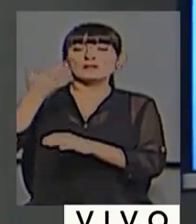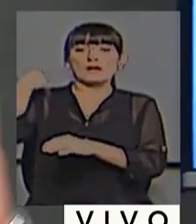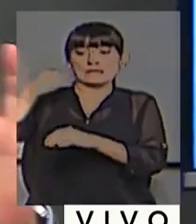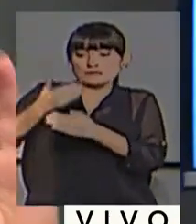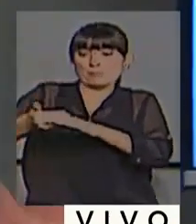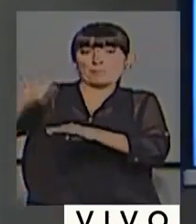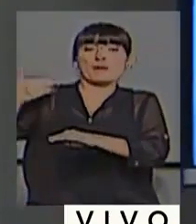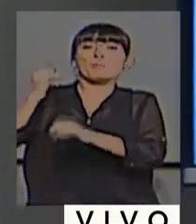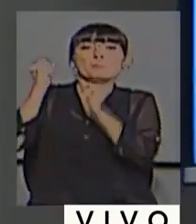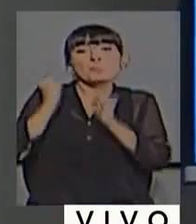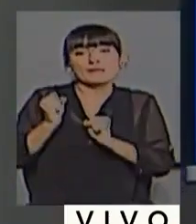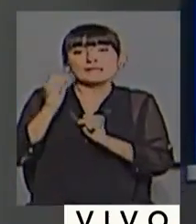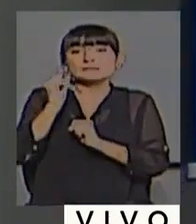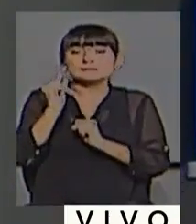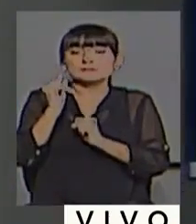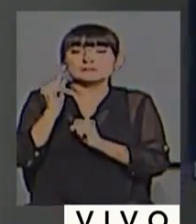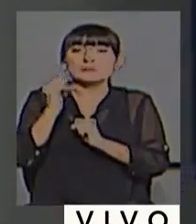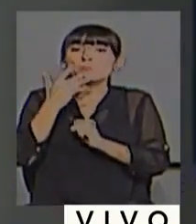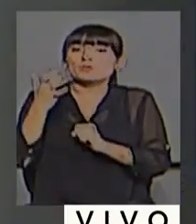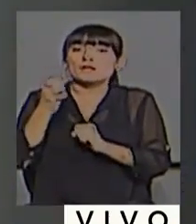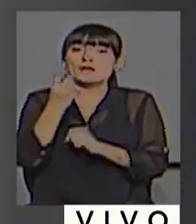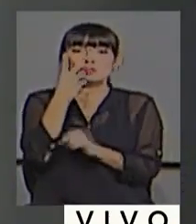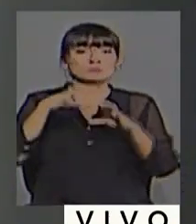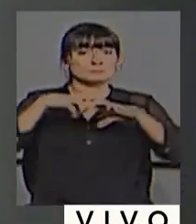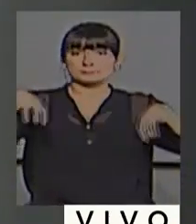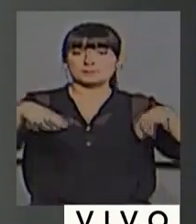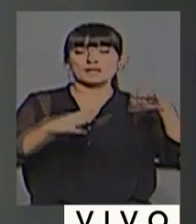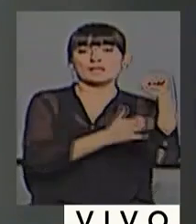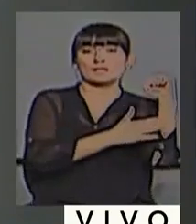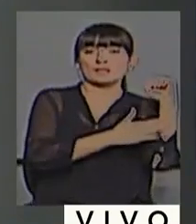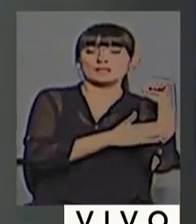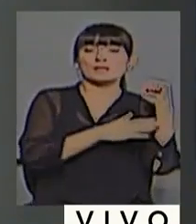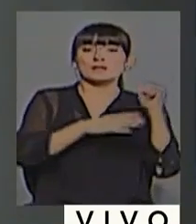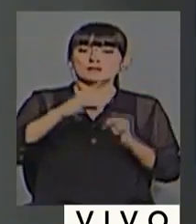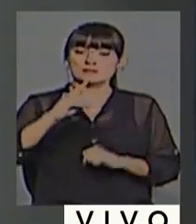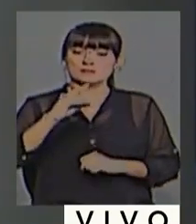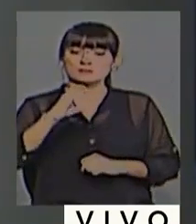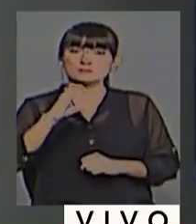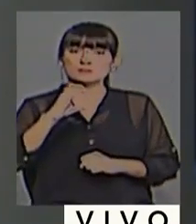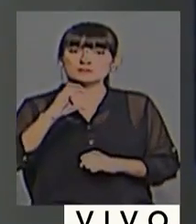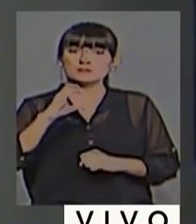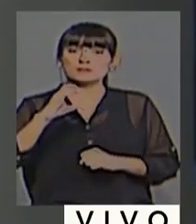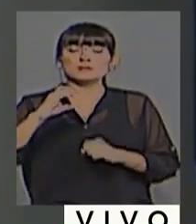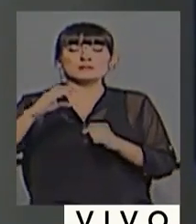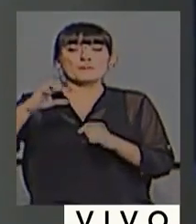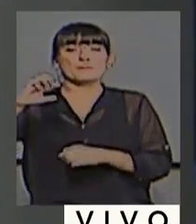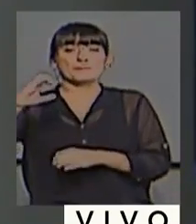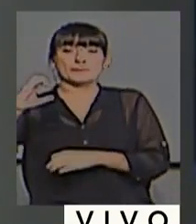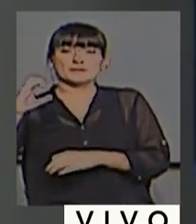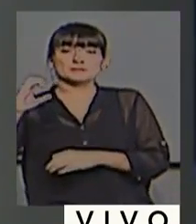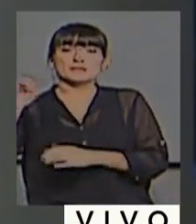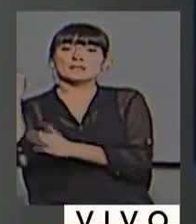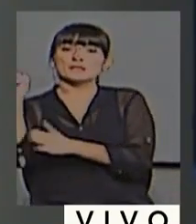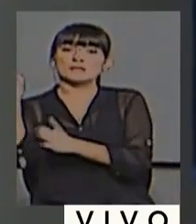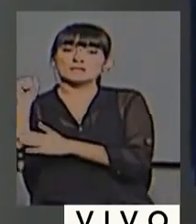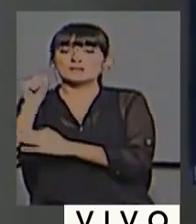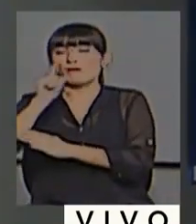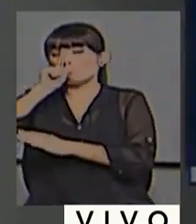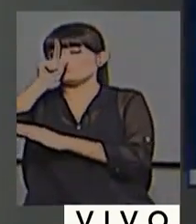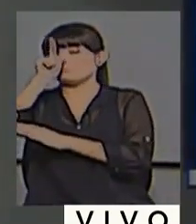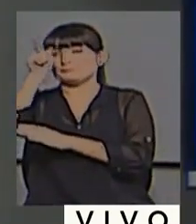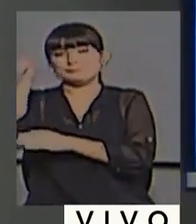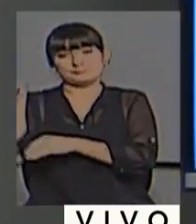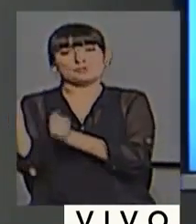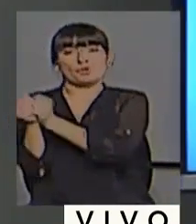sí. La izquierda, la democracia cristiana con el comunitarismo y la derecha con el conservadurismo. Pero el problema es que hoy en